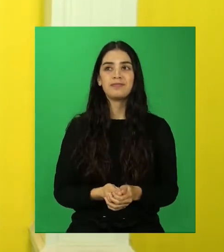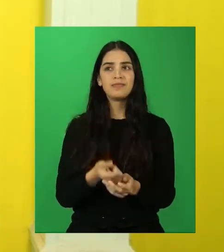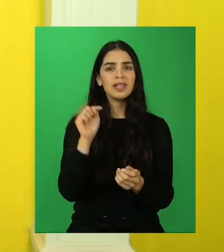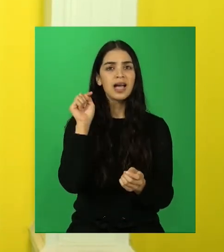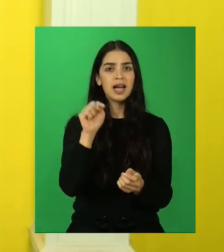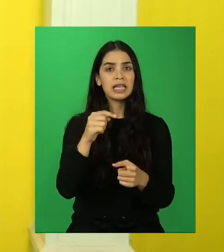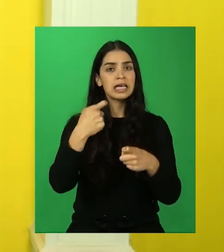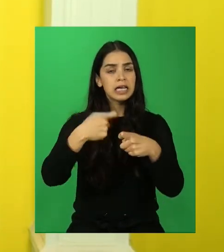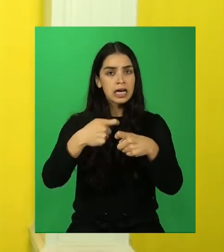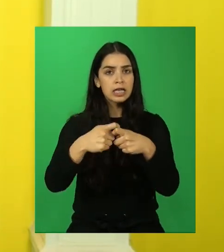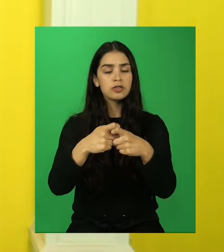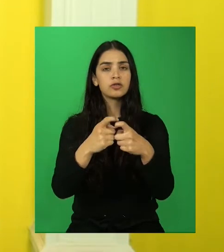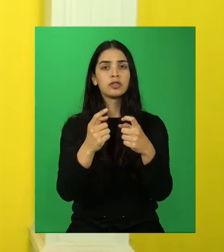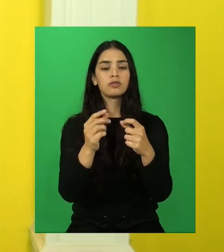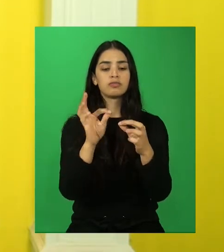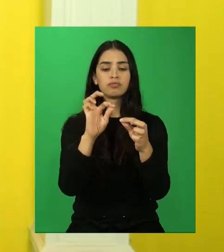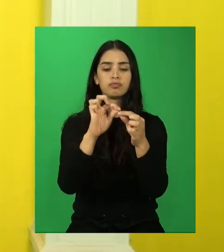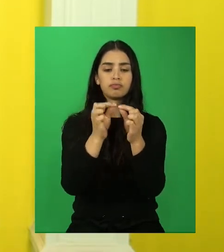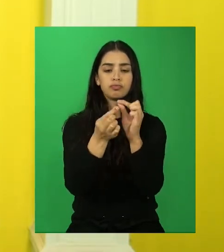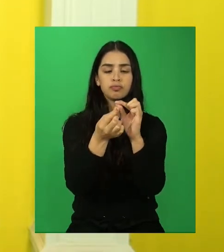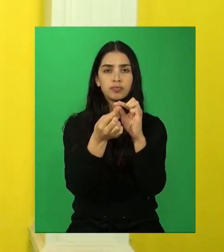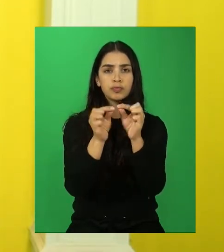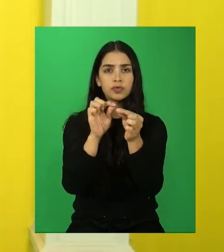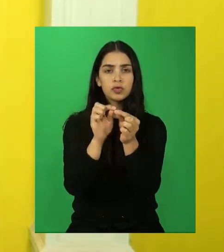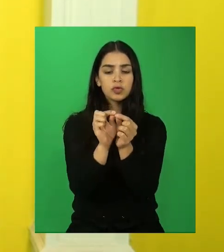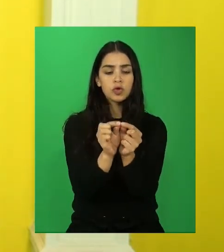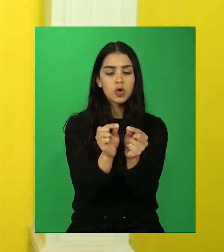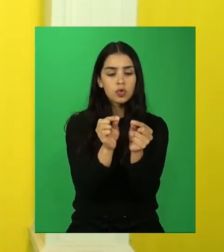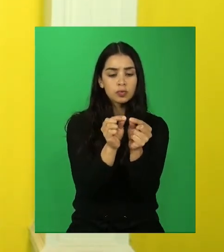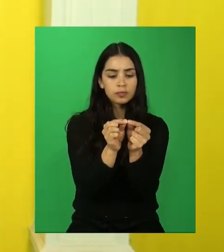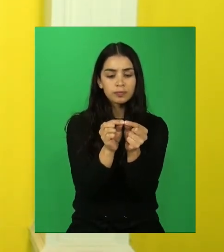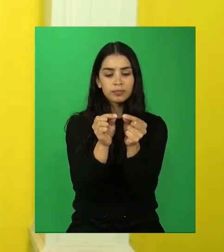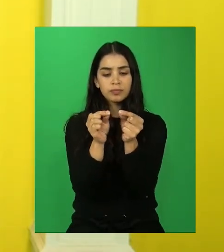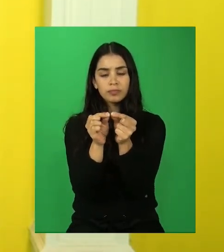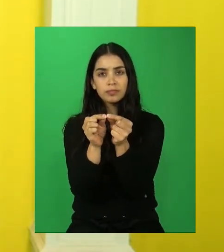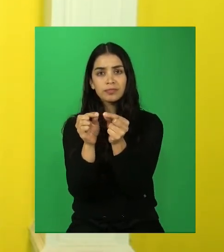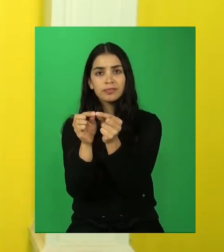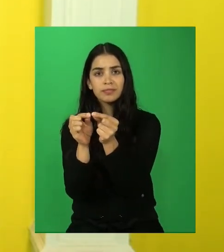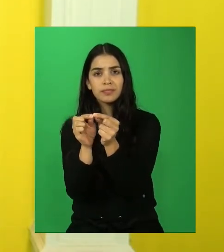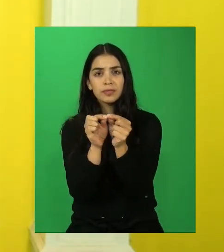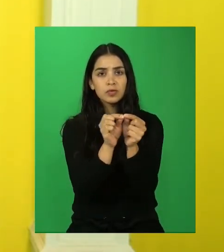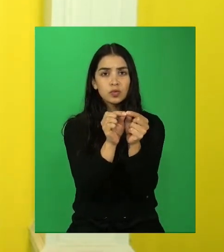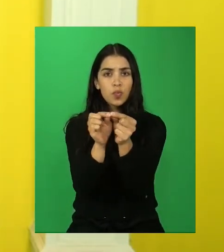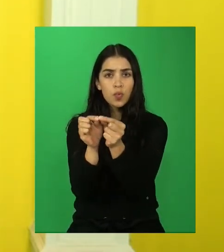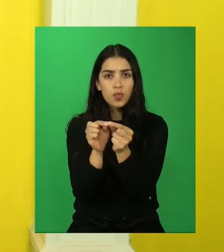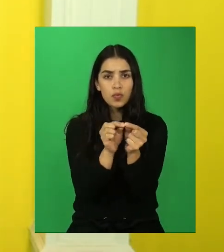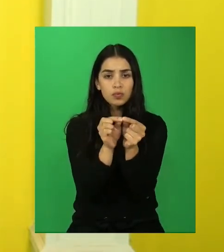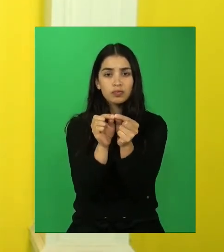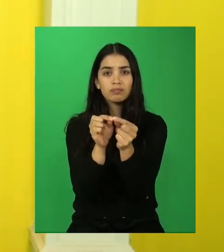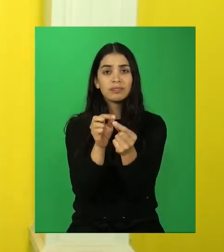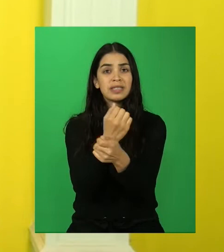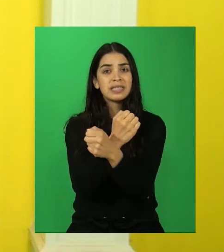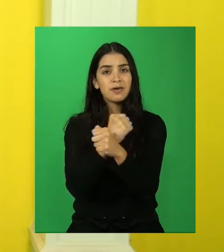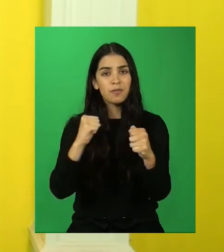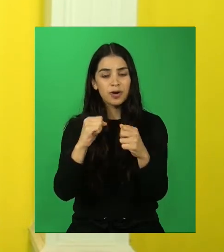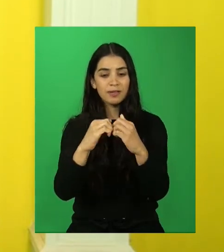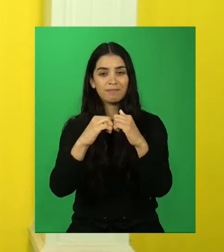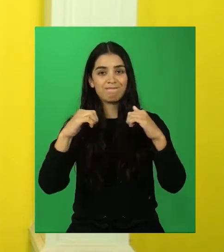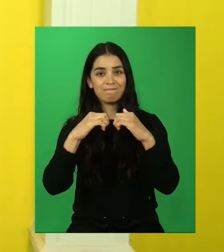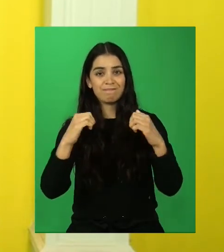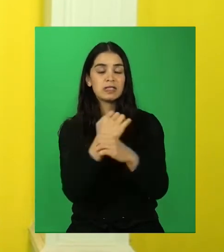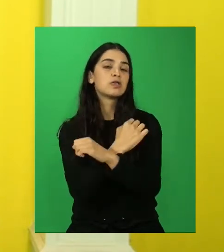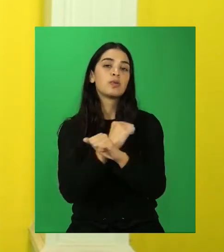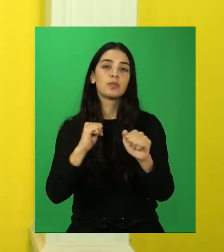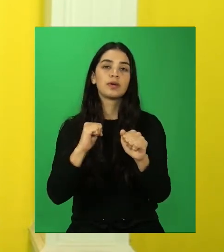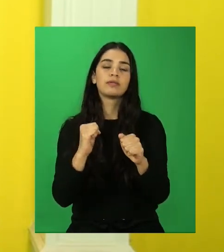Acá están unas al lado de otras, no se pueden separar. ¿Cuáles